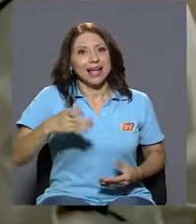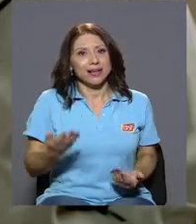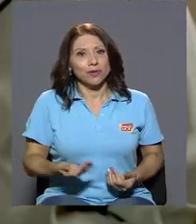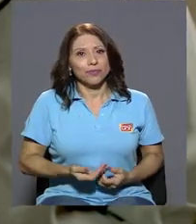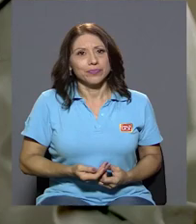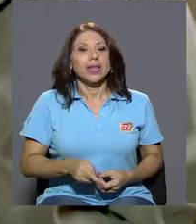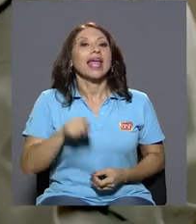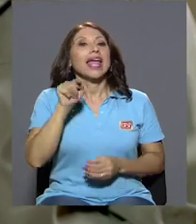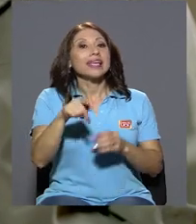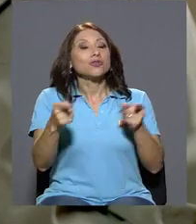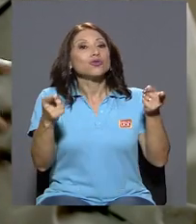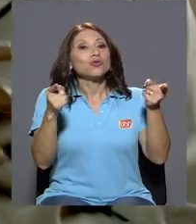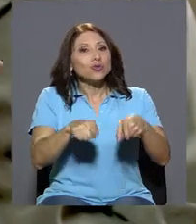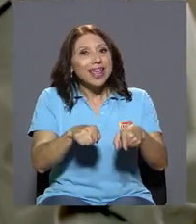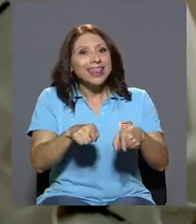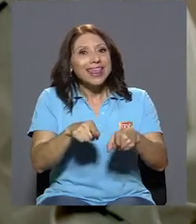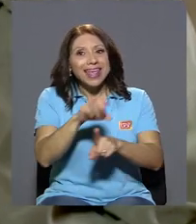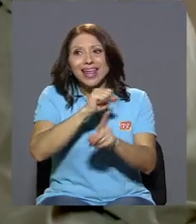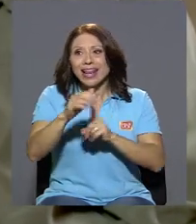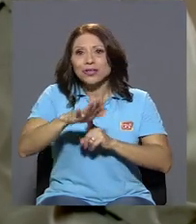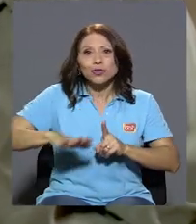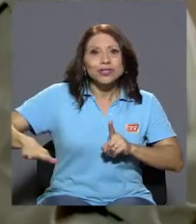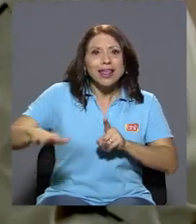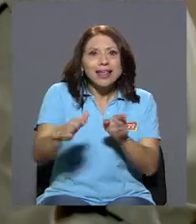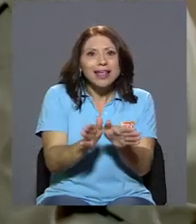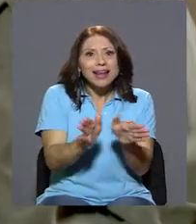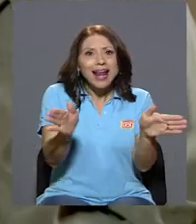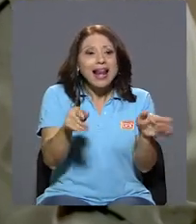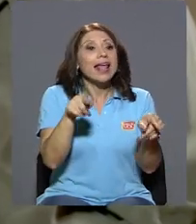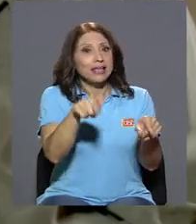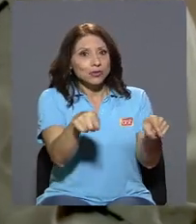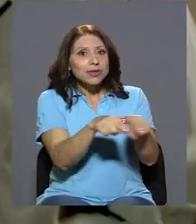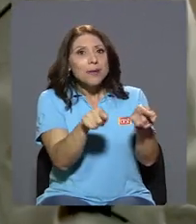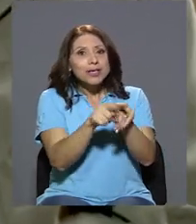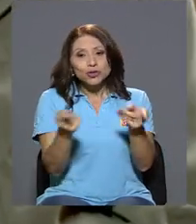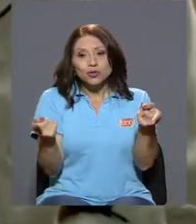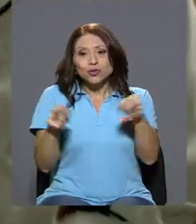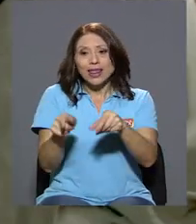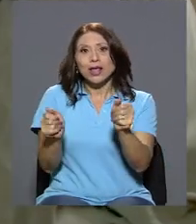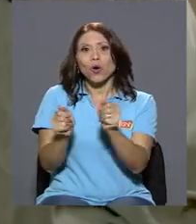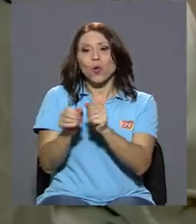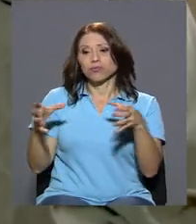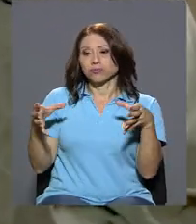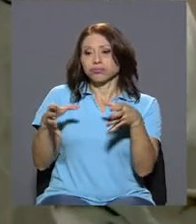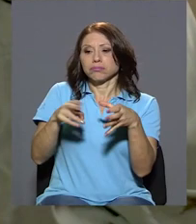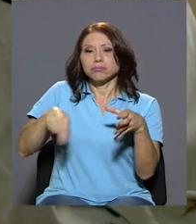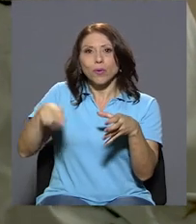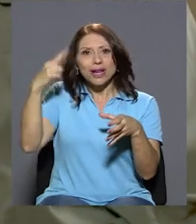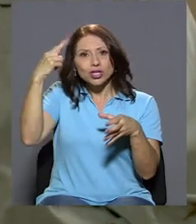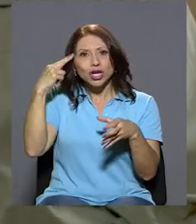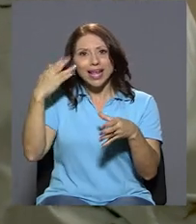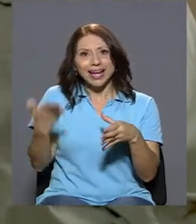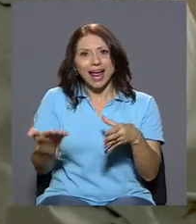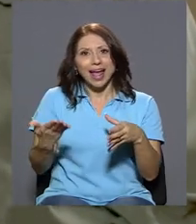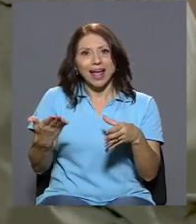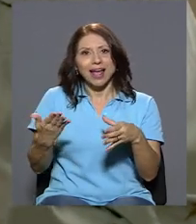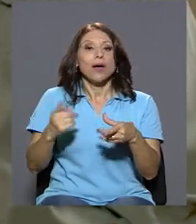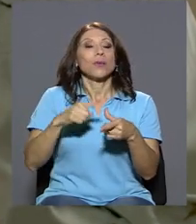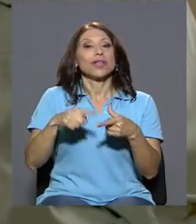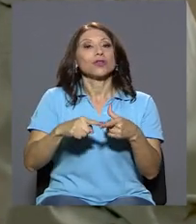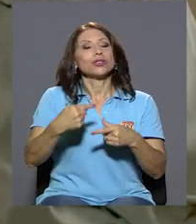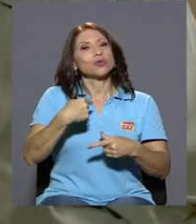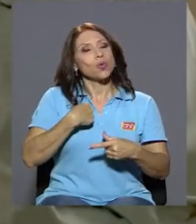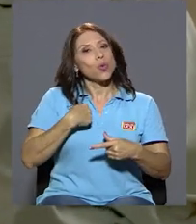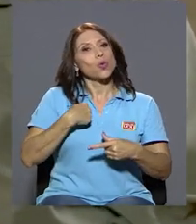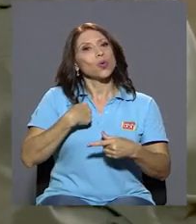esto nos sucede que sucede en la sociedad en general sucede también en la población negra porque entonces uno